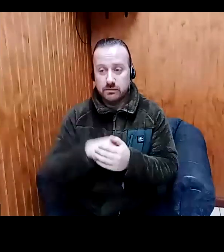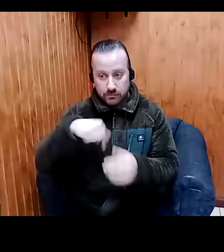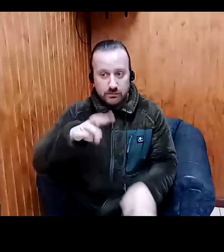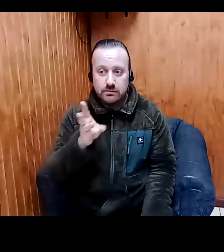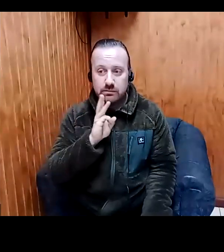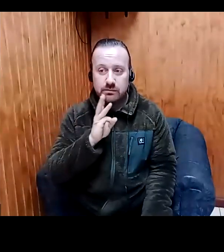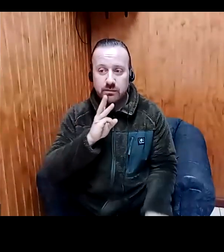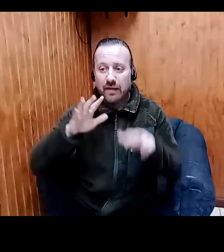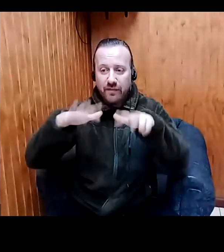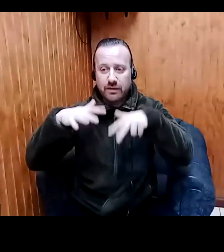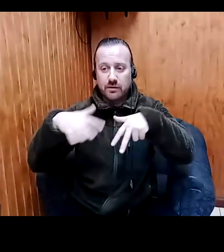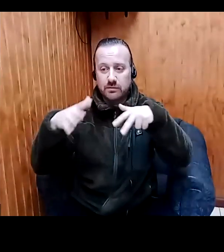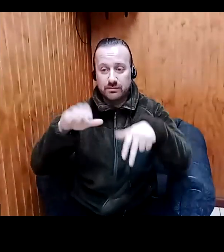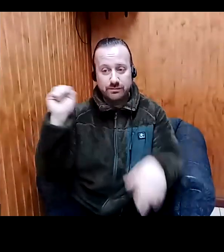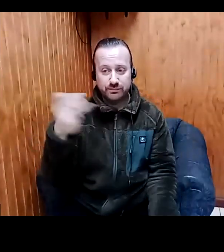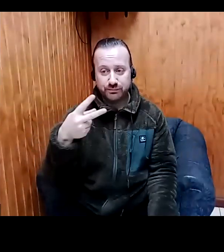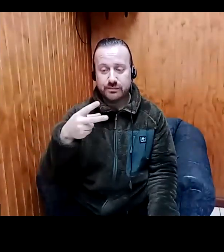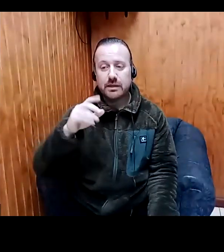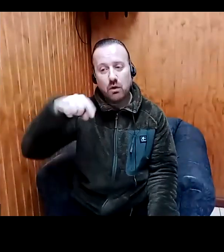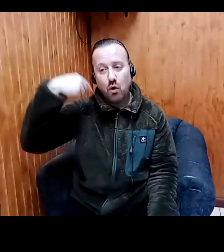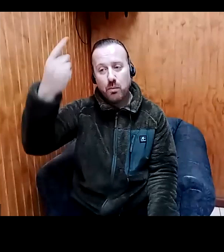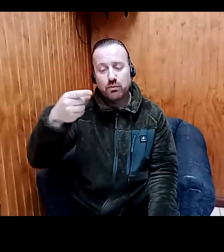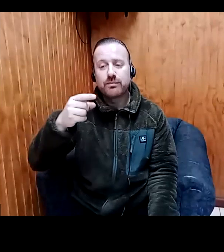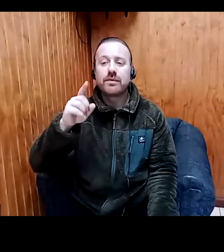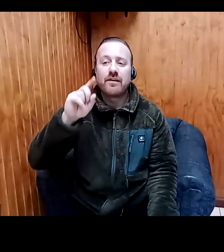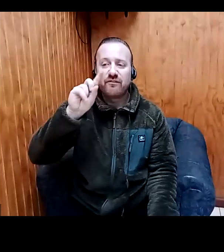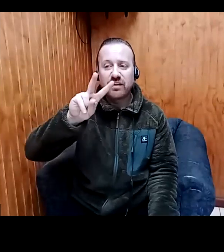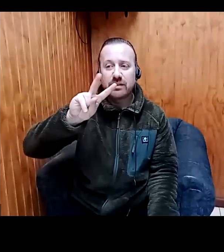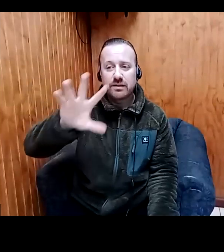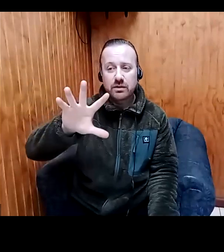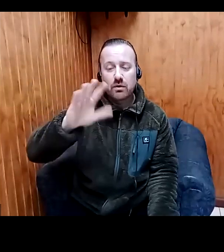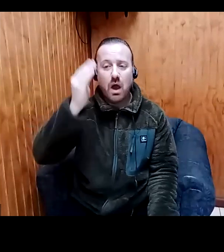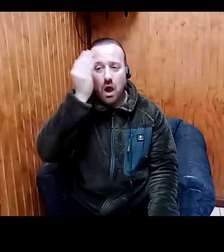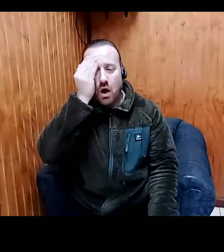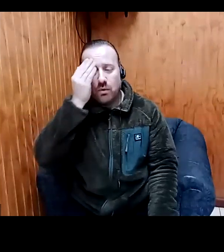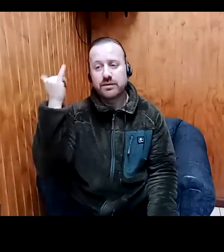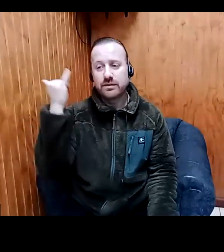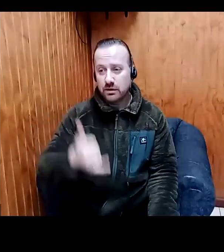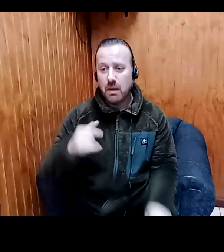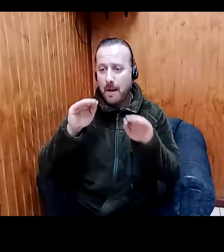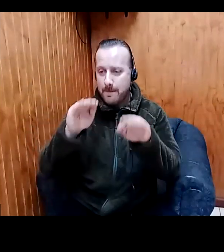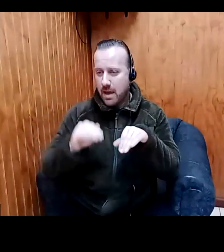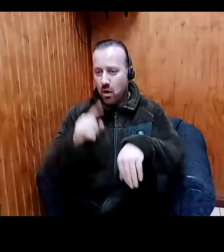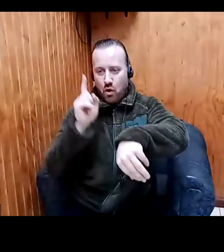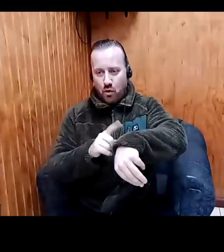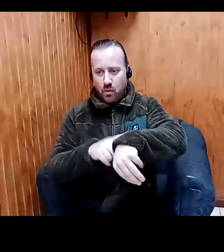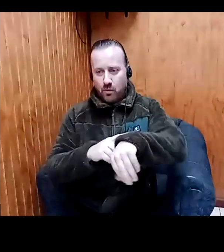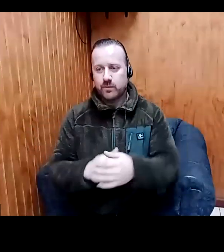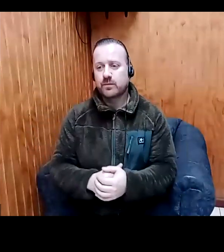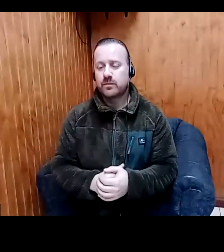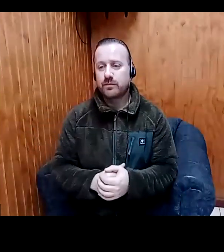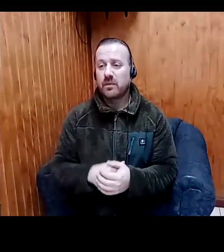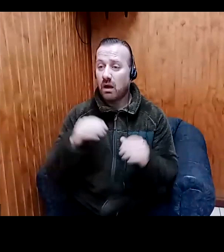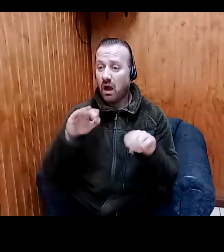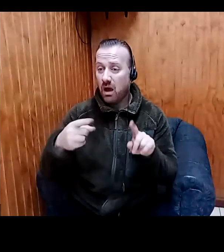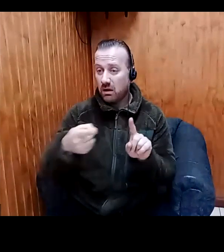miércoles 18, la segunda, y la próxima el día 25 de agosto, siempre en este mismo horario. Para